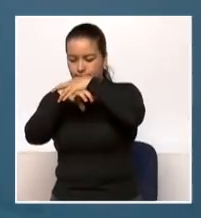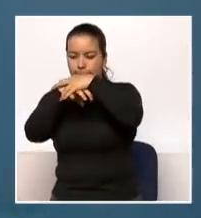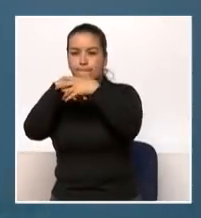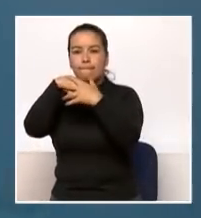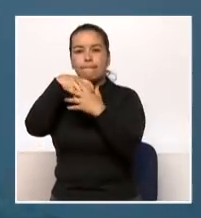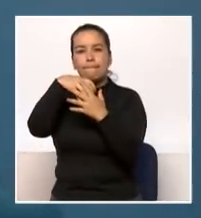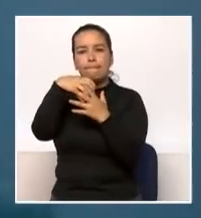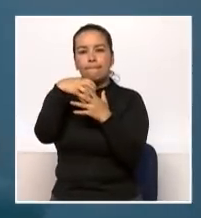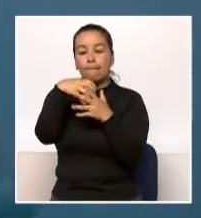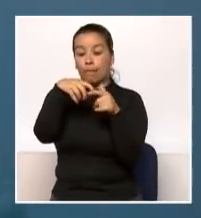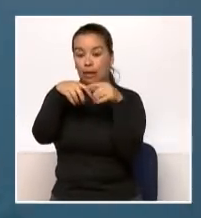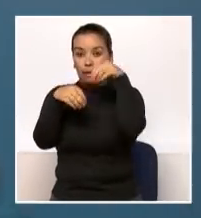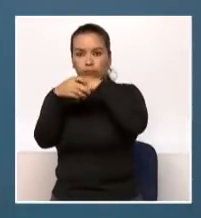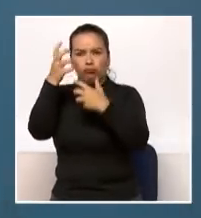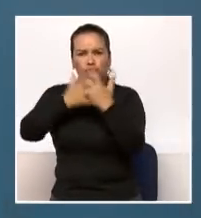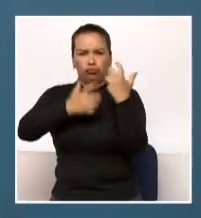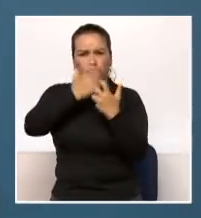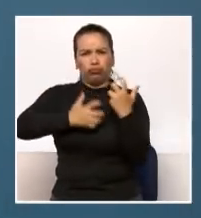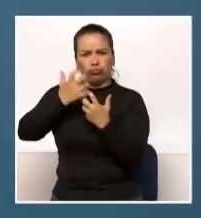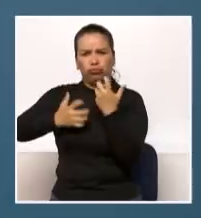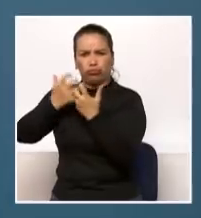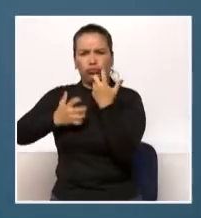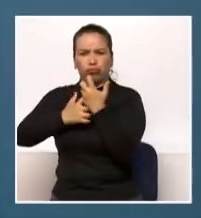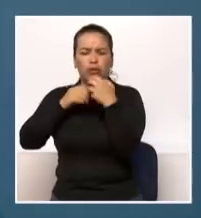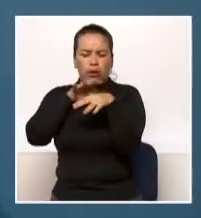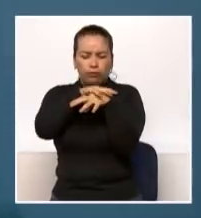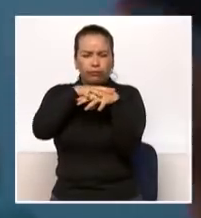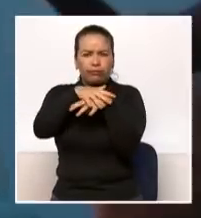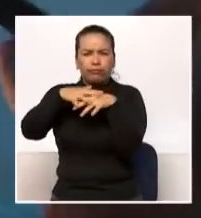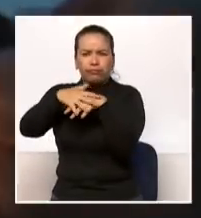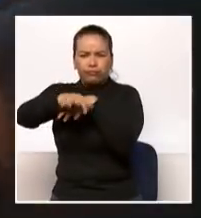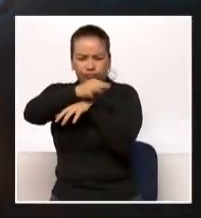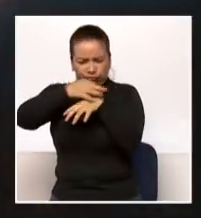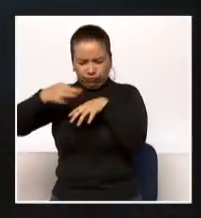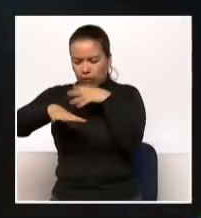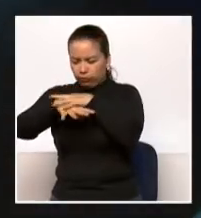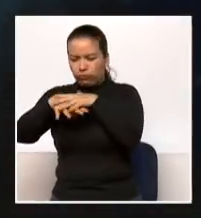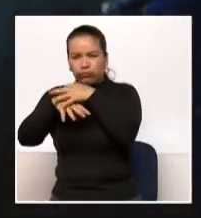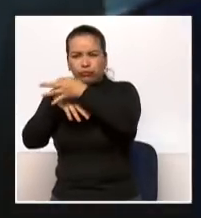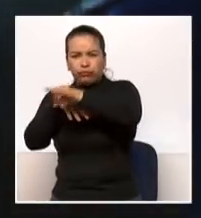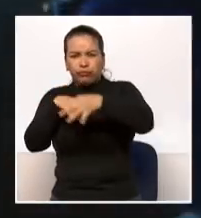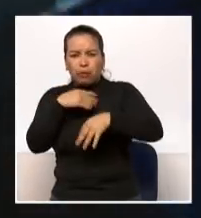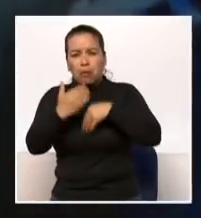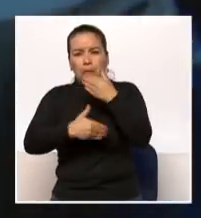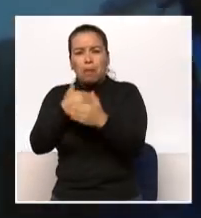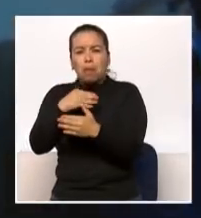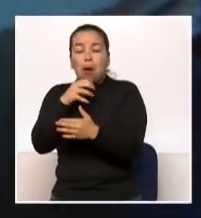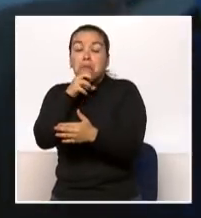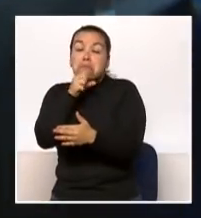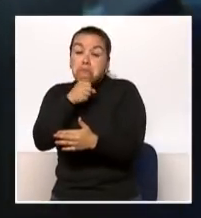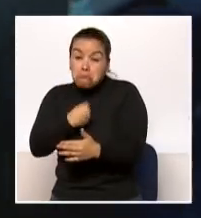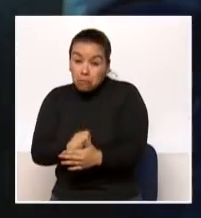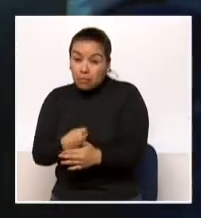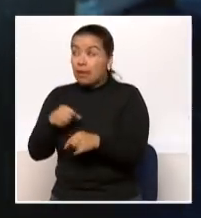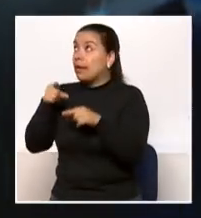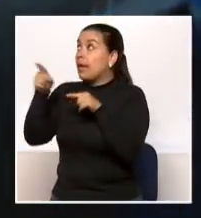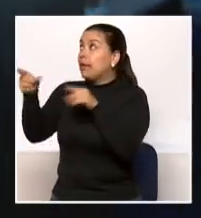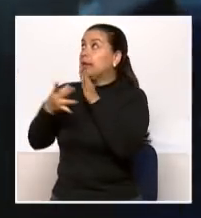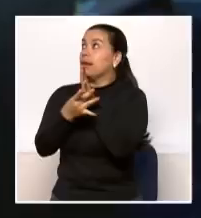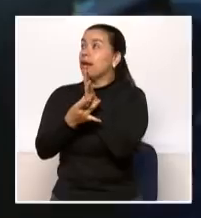zona funcional del riñón, es donde están las nefronas. Y usted, en la medida cuando uno va envejeciendo, esta grasa se